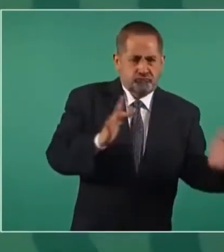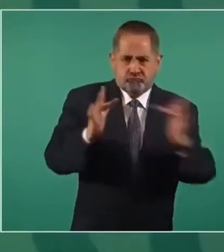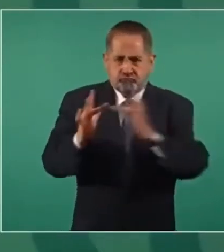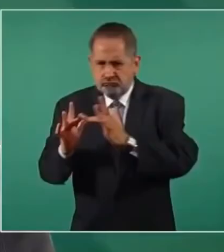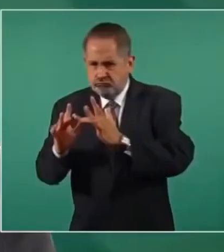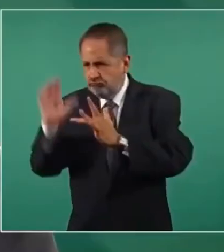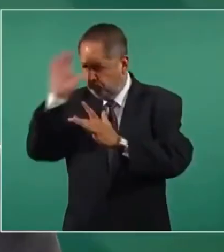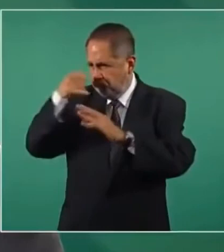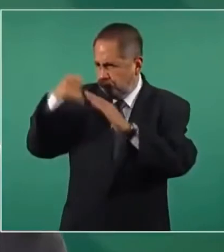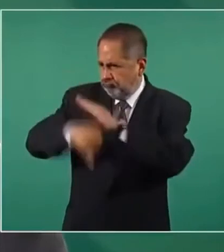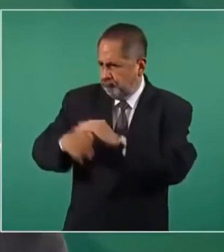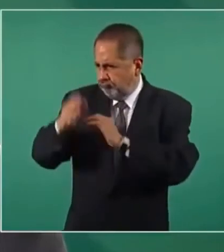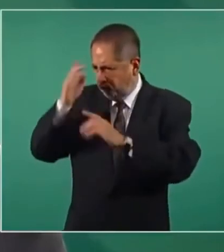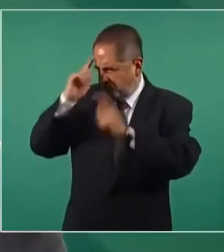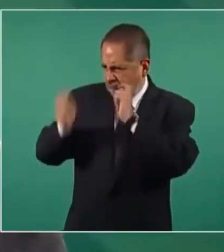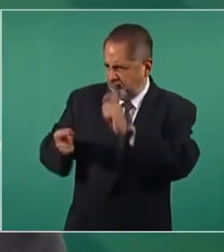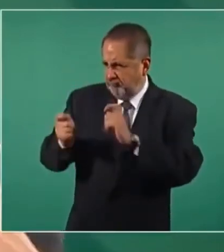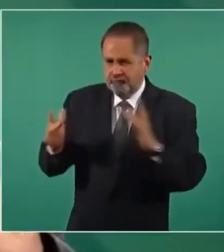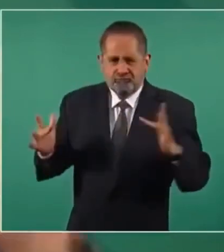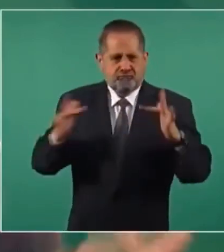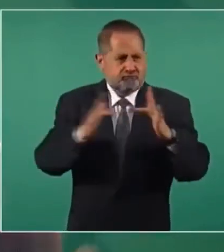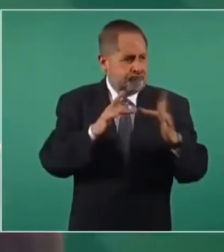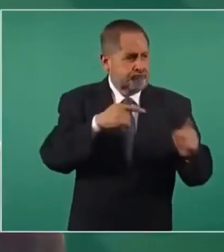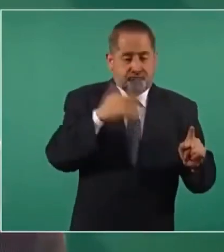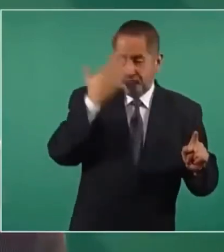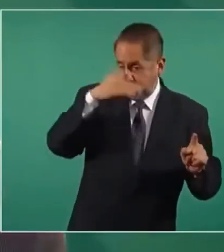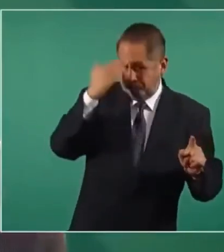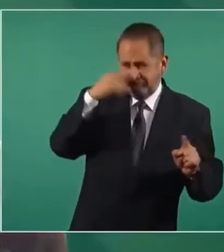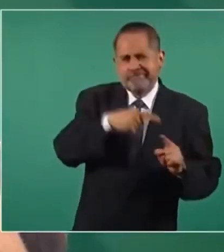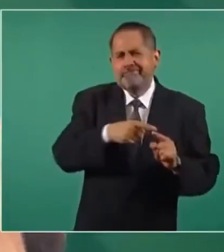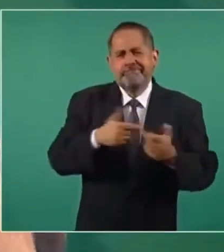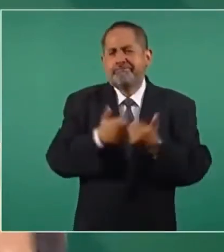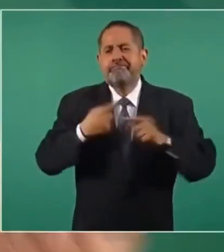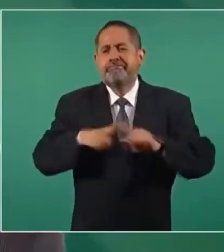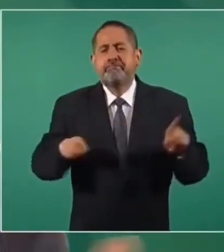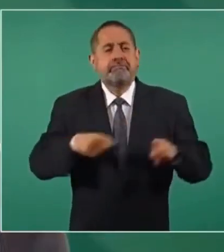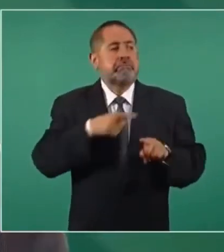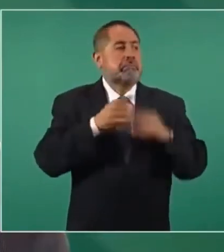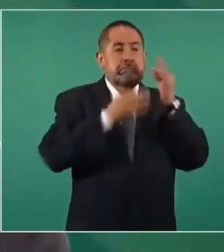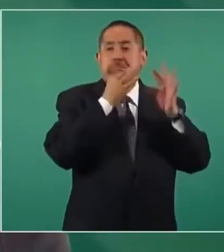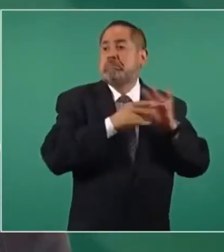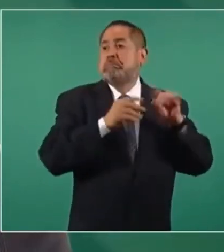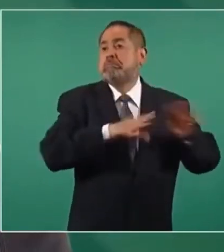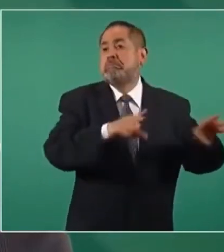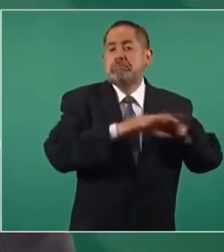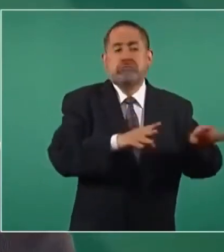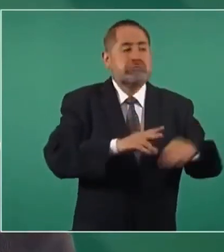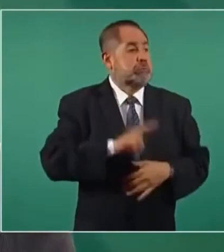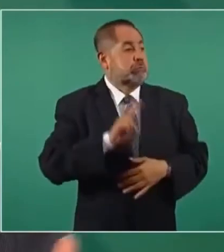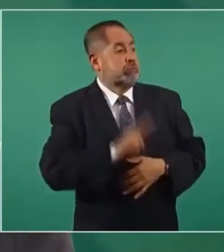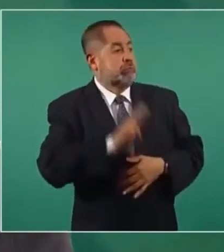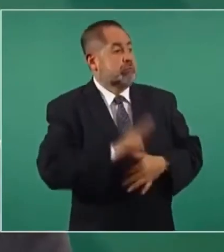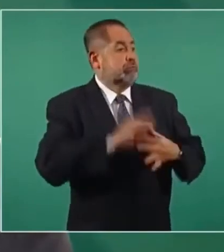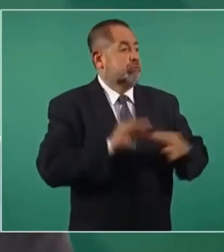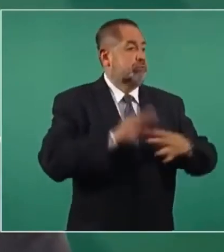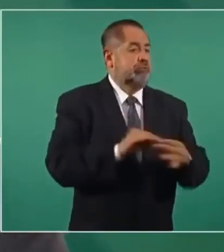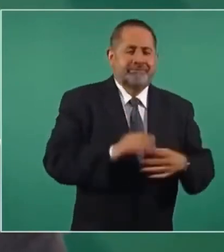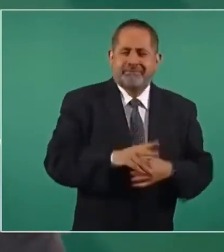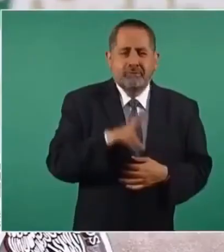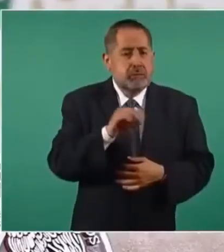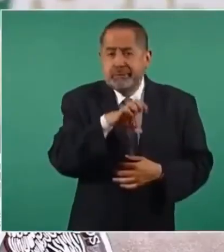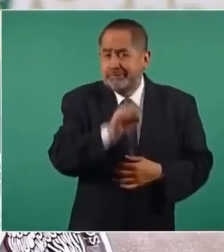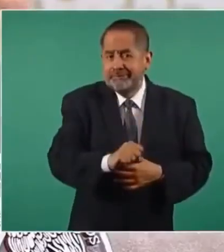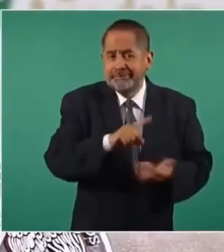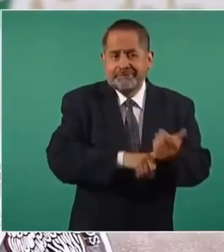científica, la evidencia técnica y lo que sale en los medios. Y a veces se toman como verdades científicas cosas que no